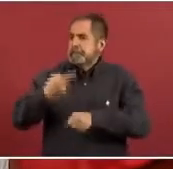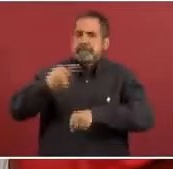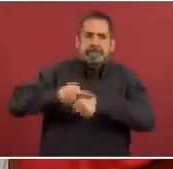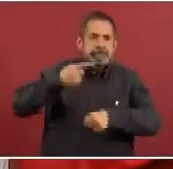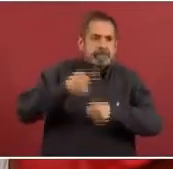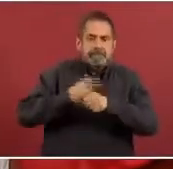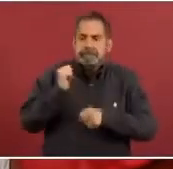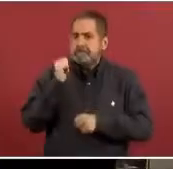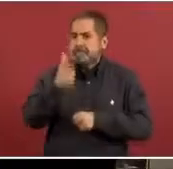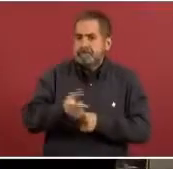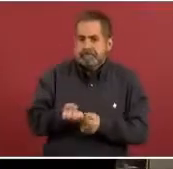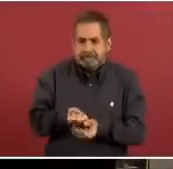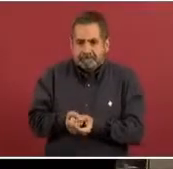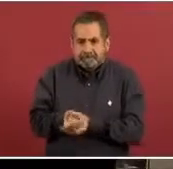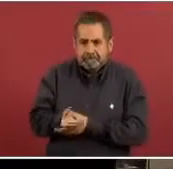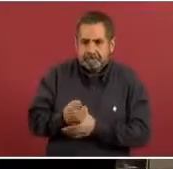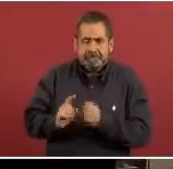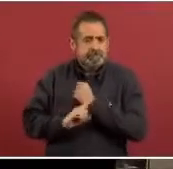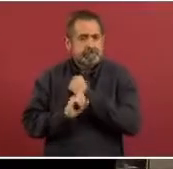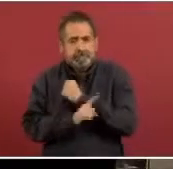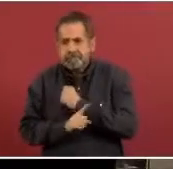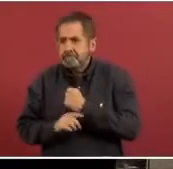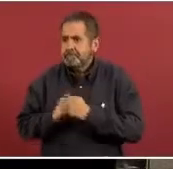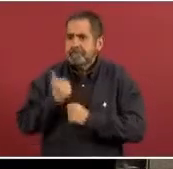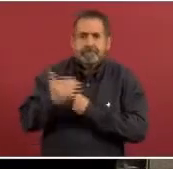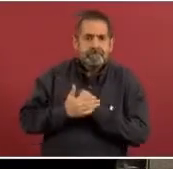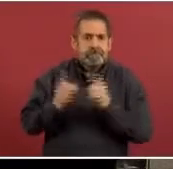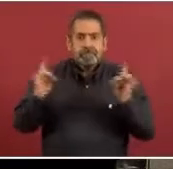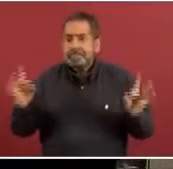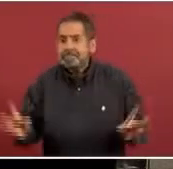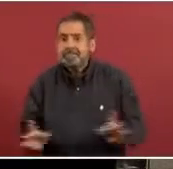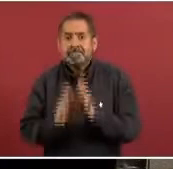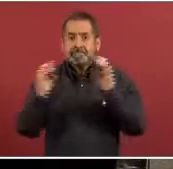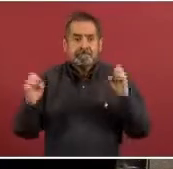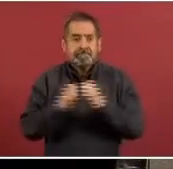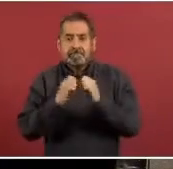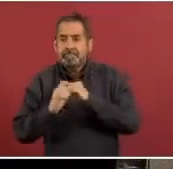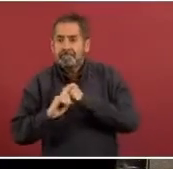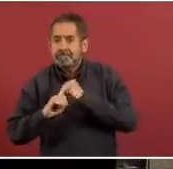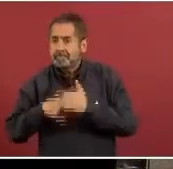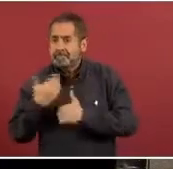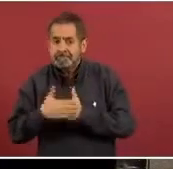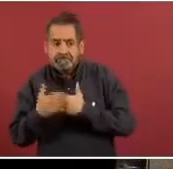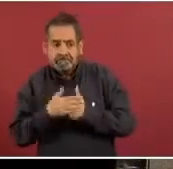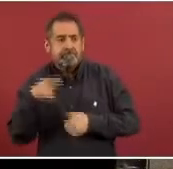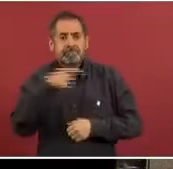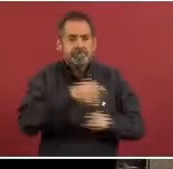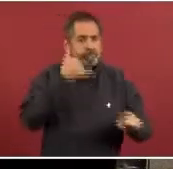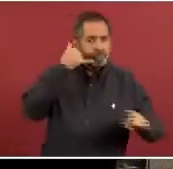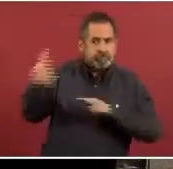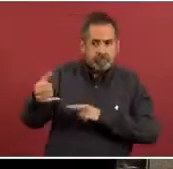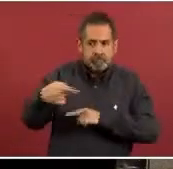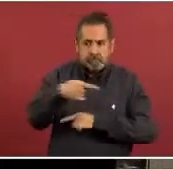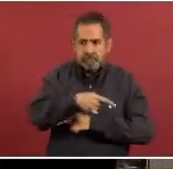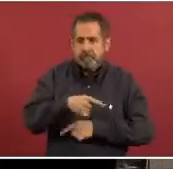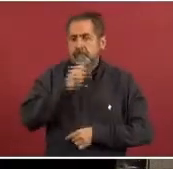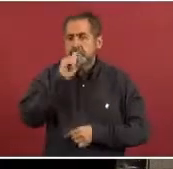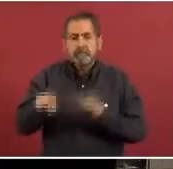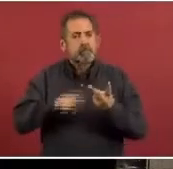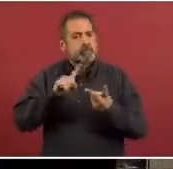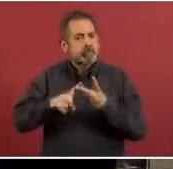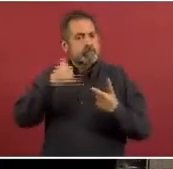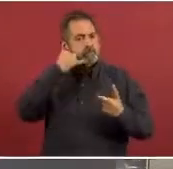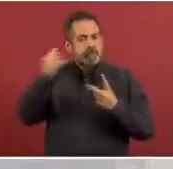en el embarazo que pueden dar a una emergencia obstétrica. Igualmente está disponible la línea